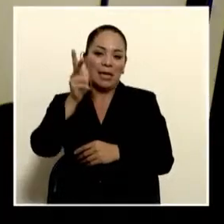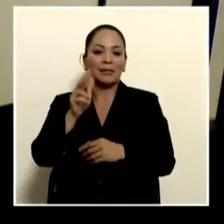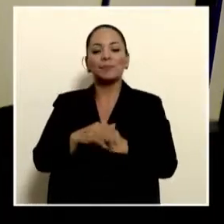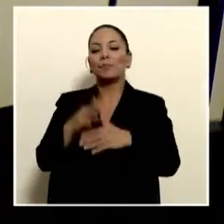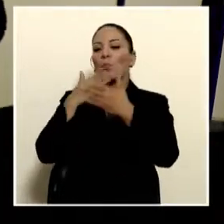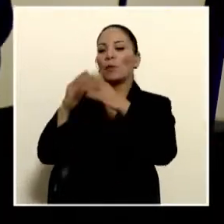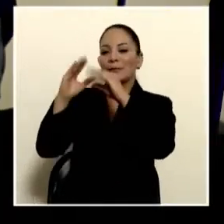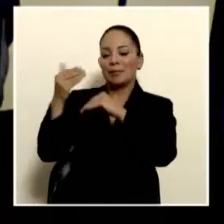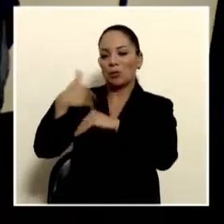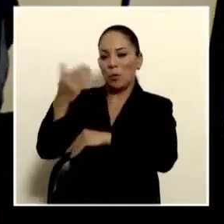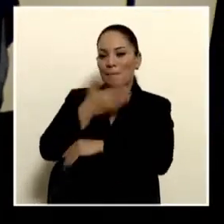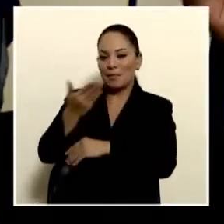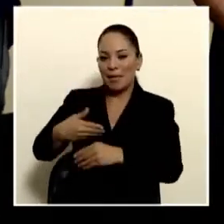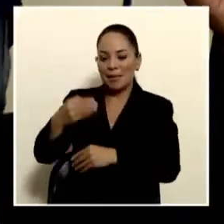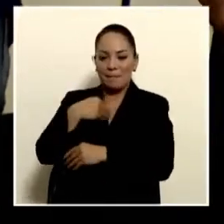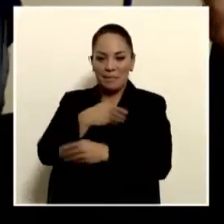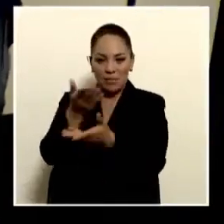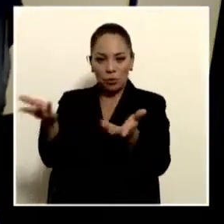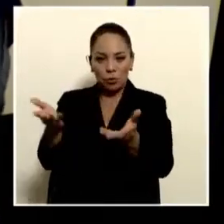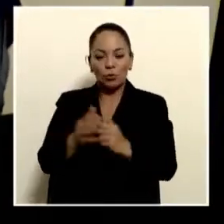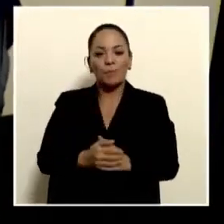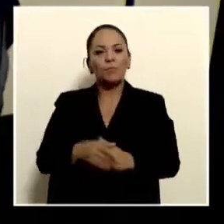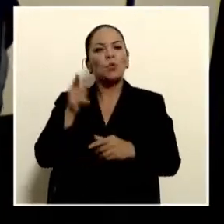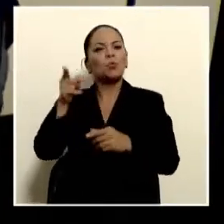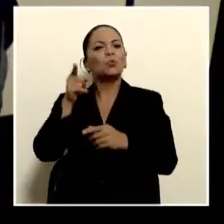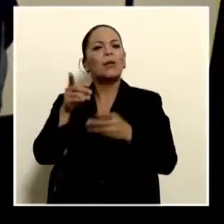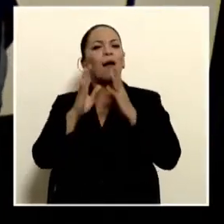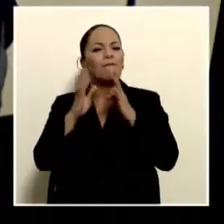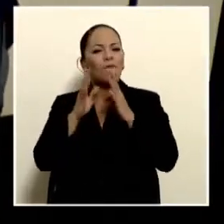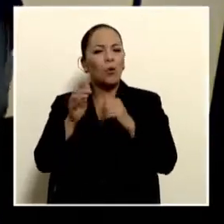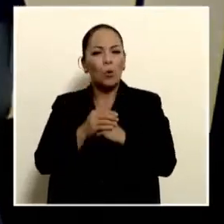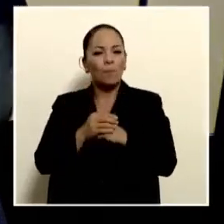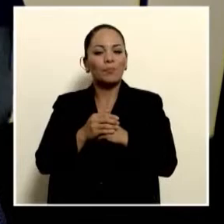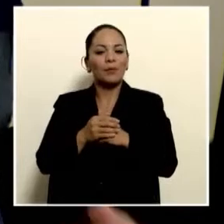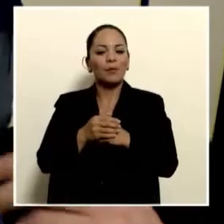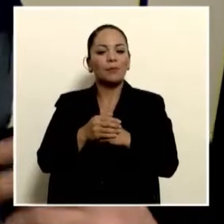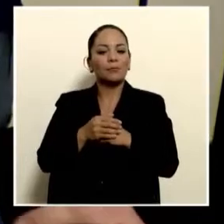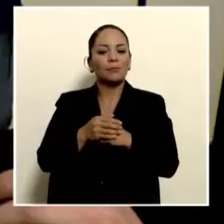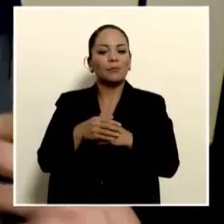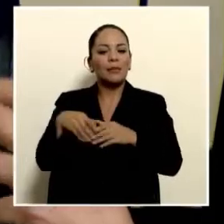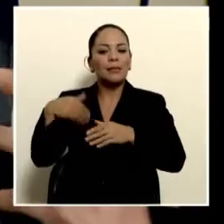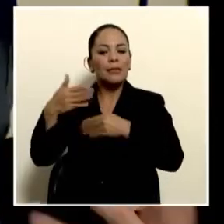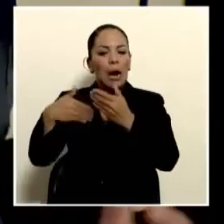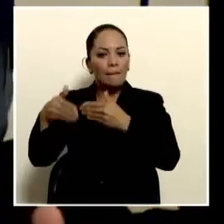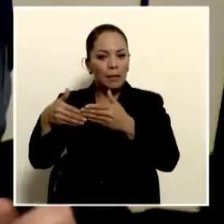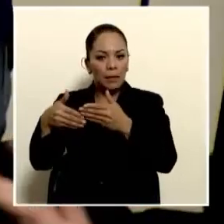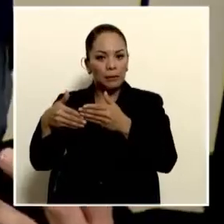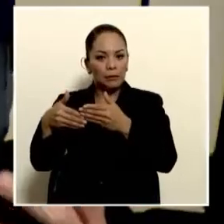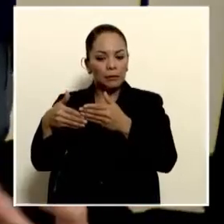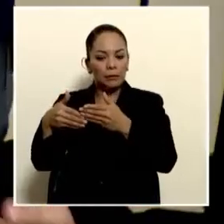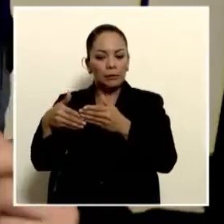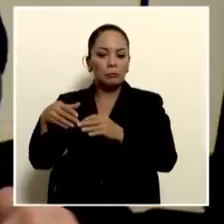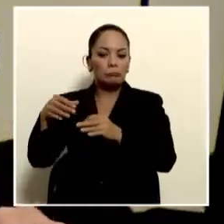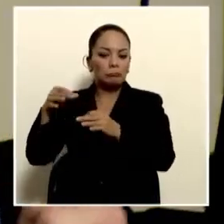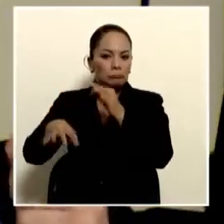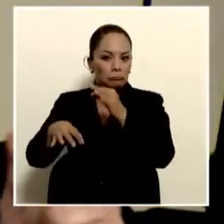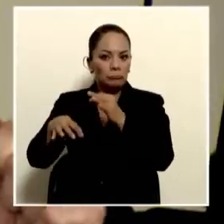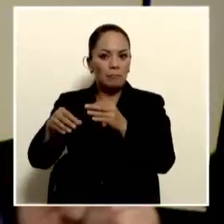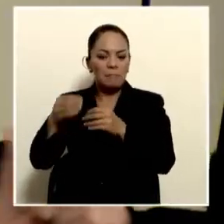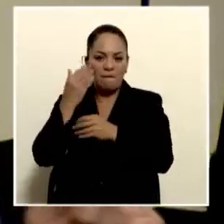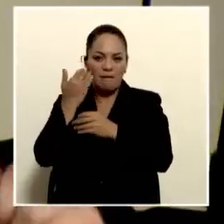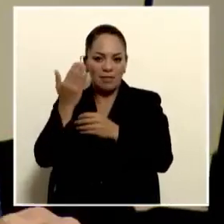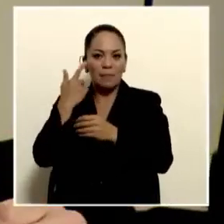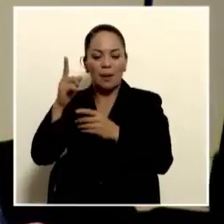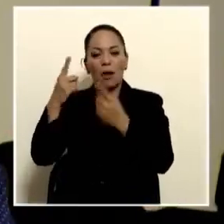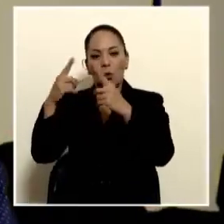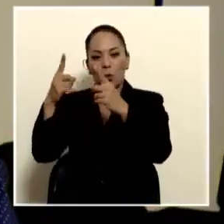señor presidente y ministros. Usted habló de simplificación de trámites para facilitar el comercio,